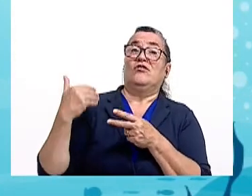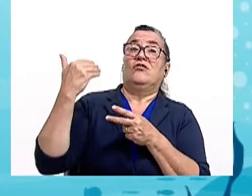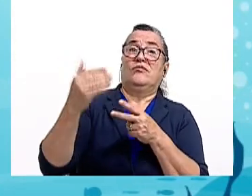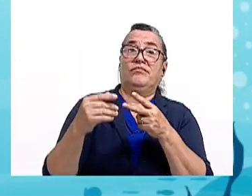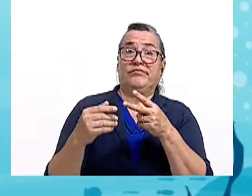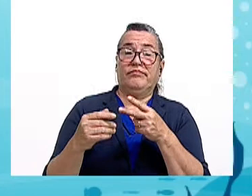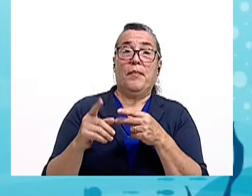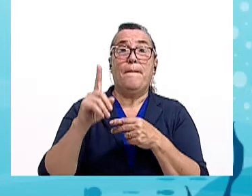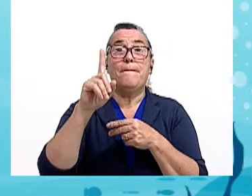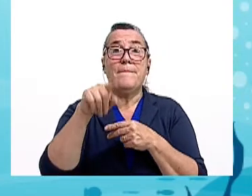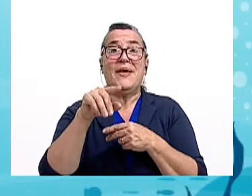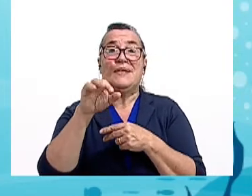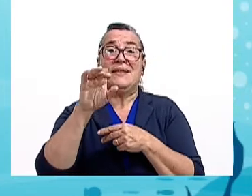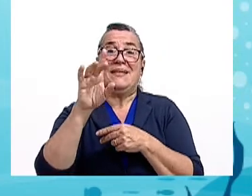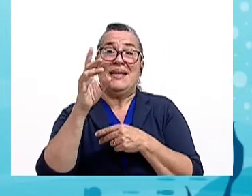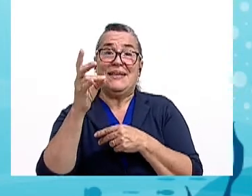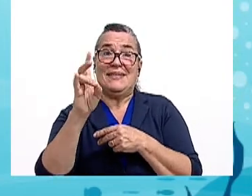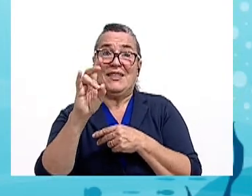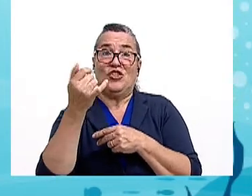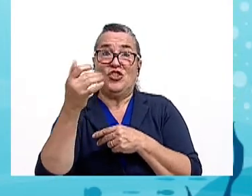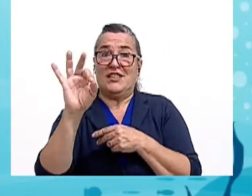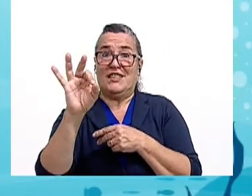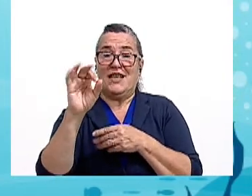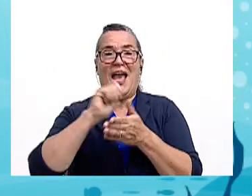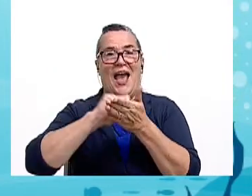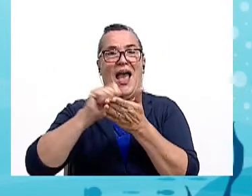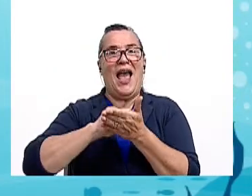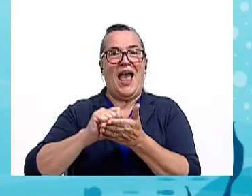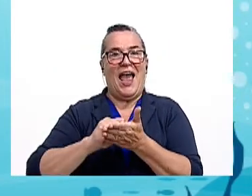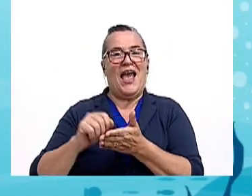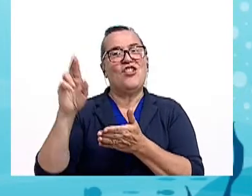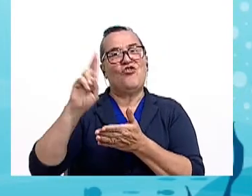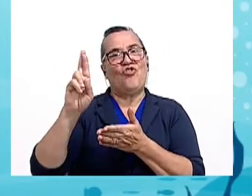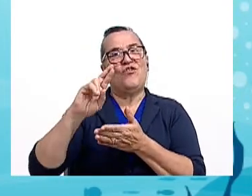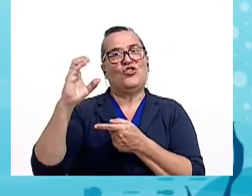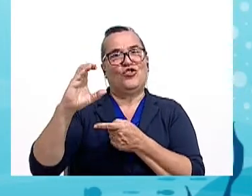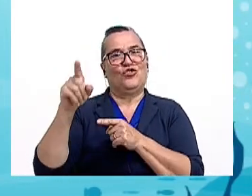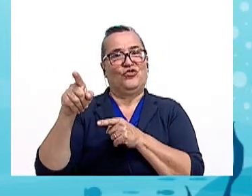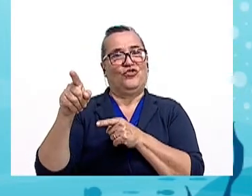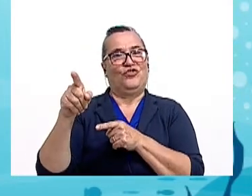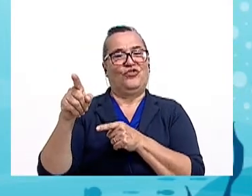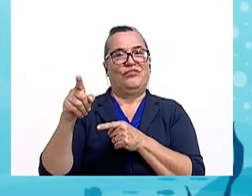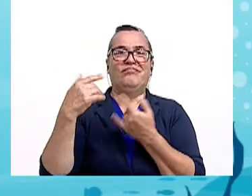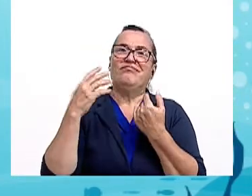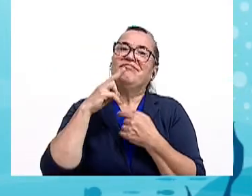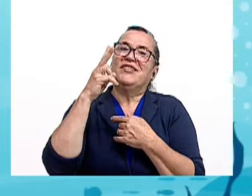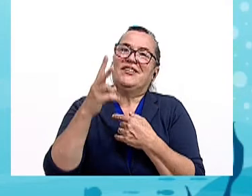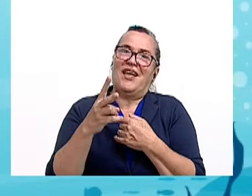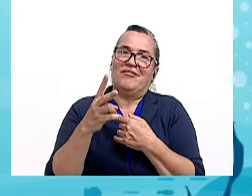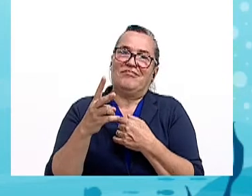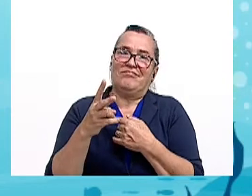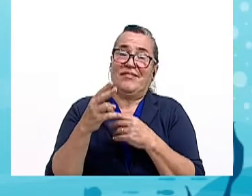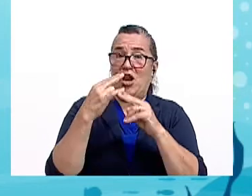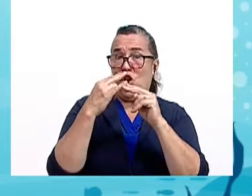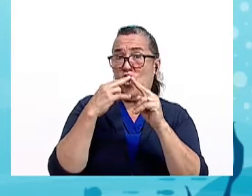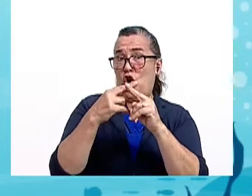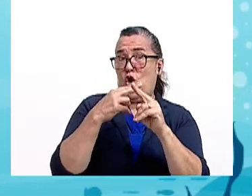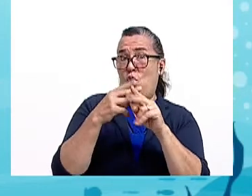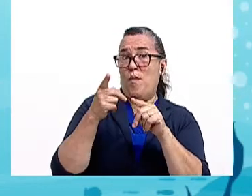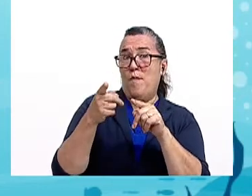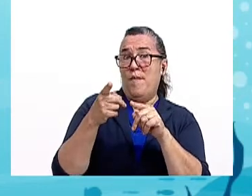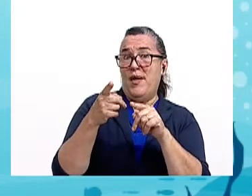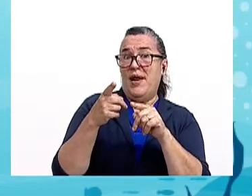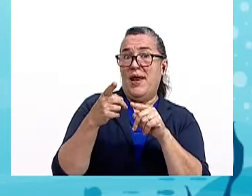en 1719, escribe la novela de Robinson Crusoe, que en realidad el nombre de esa novela